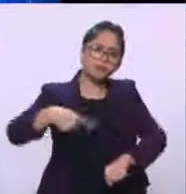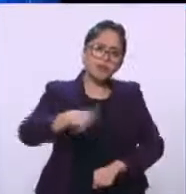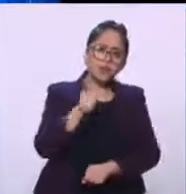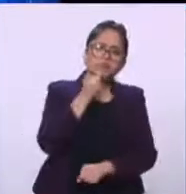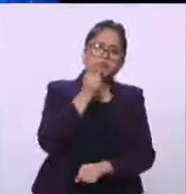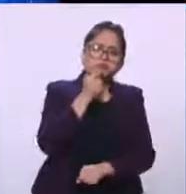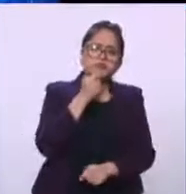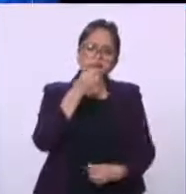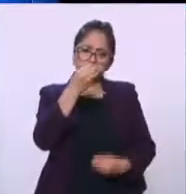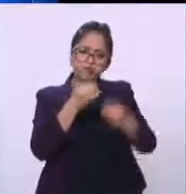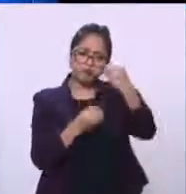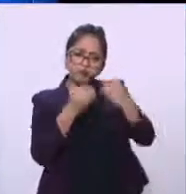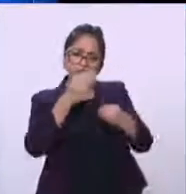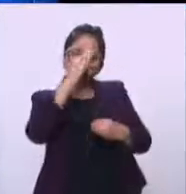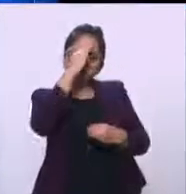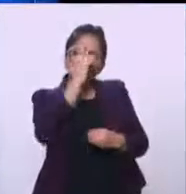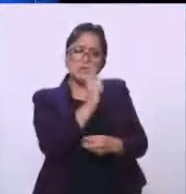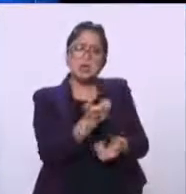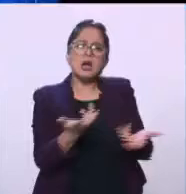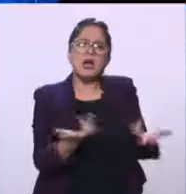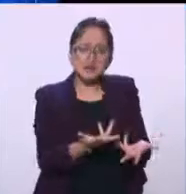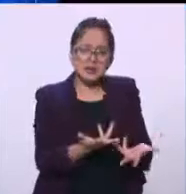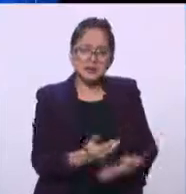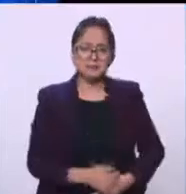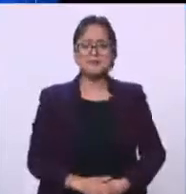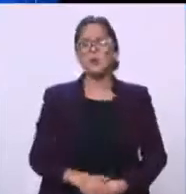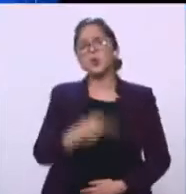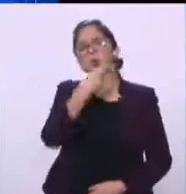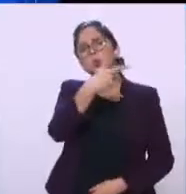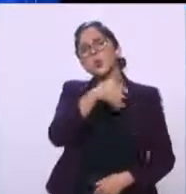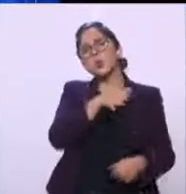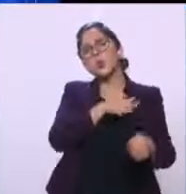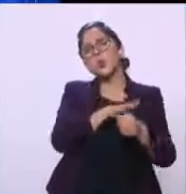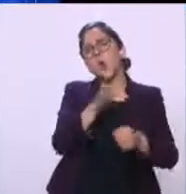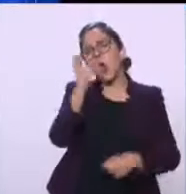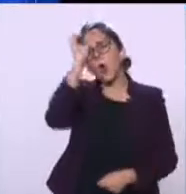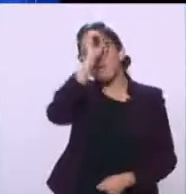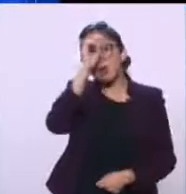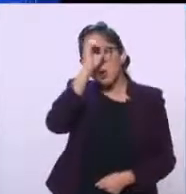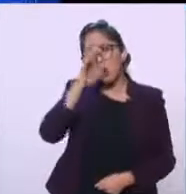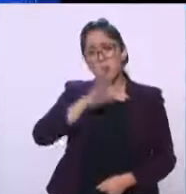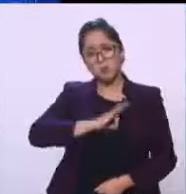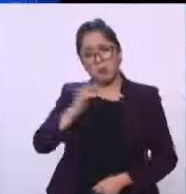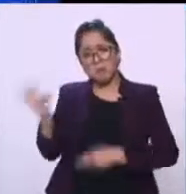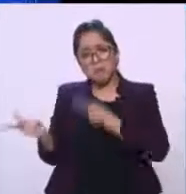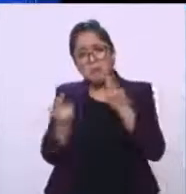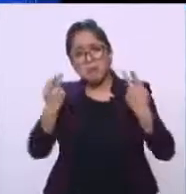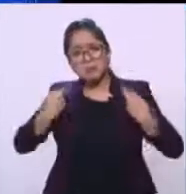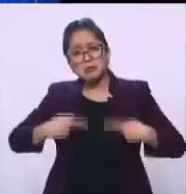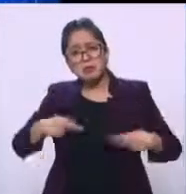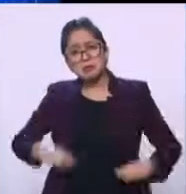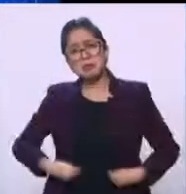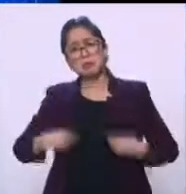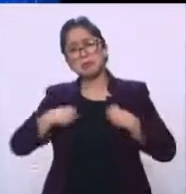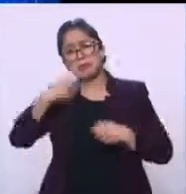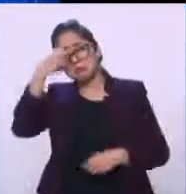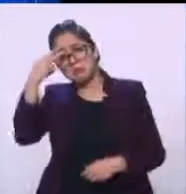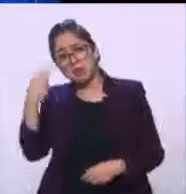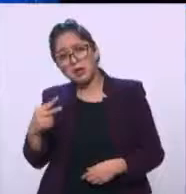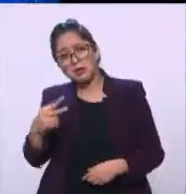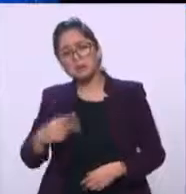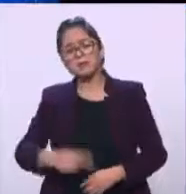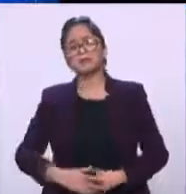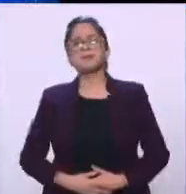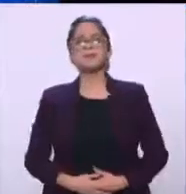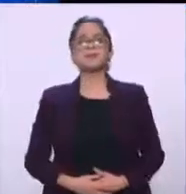en justicia de nuestro país determinen. ¿Cómo ves lo de la consulta? Bueno, en principio una consulta es